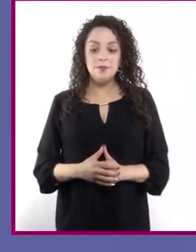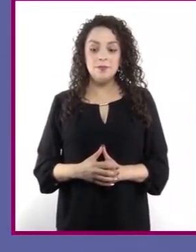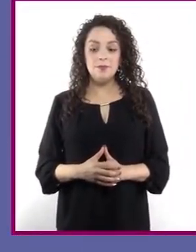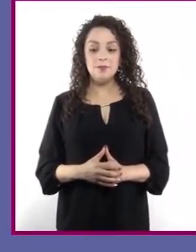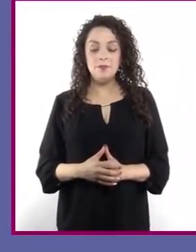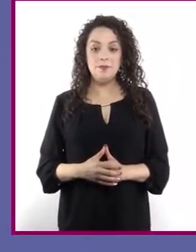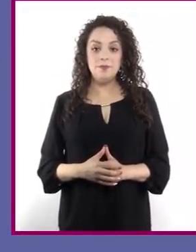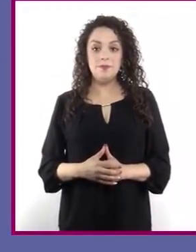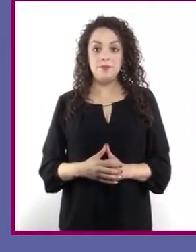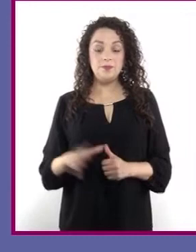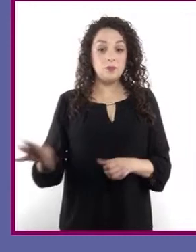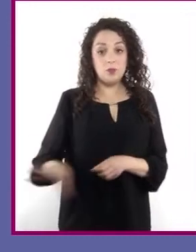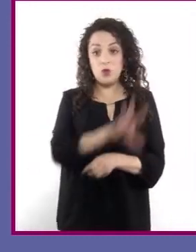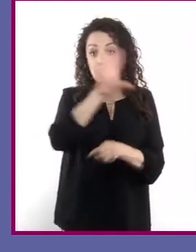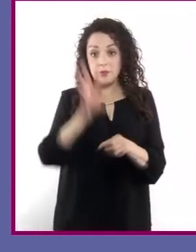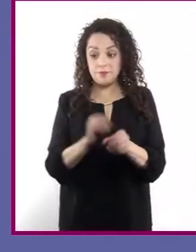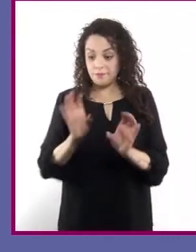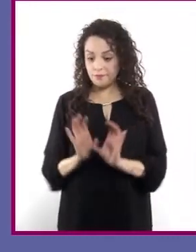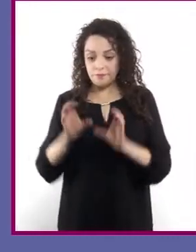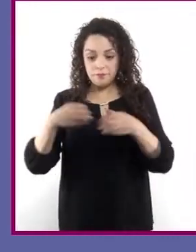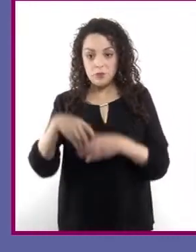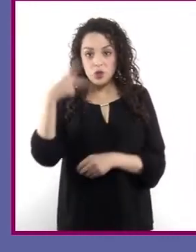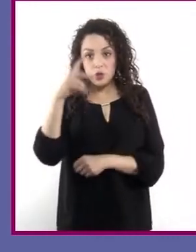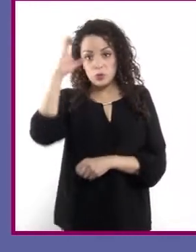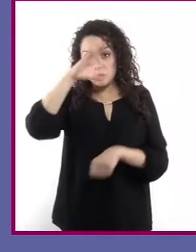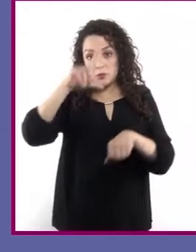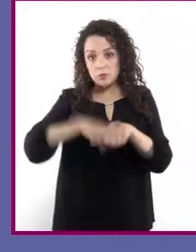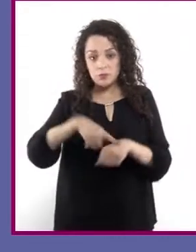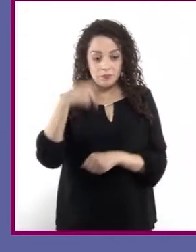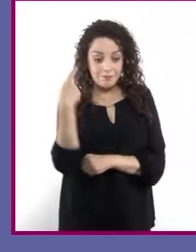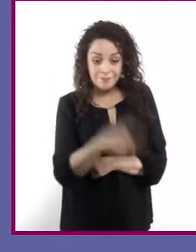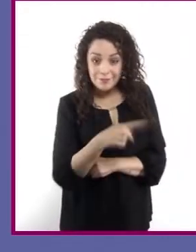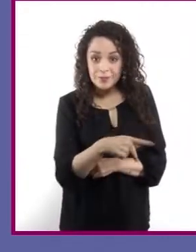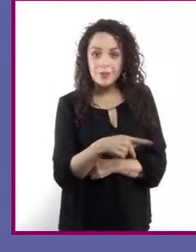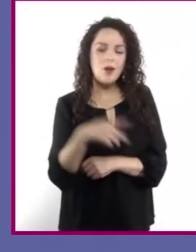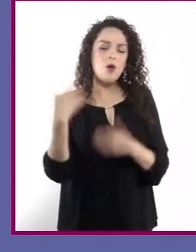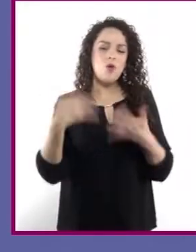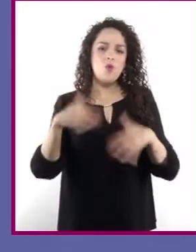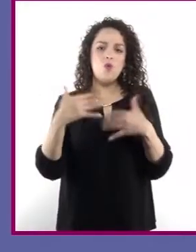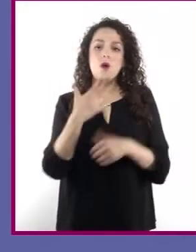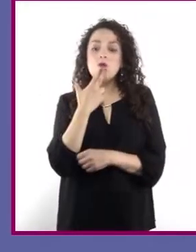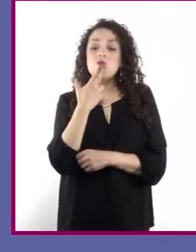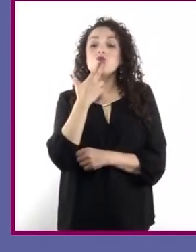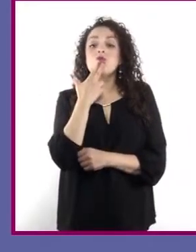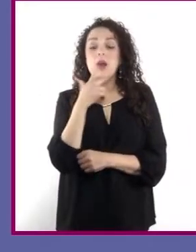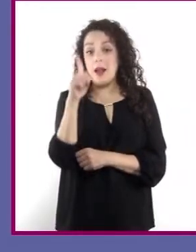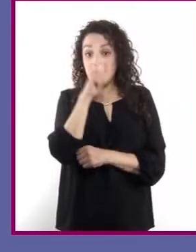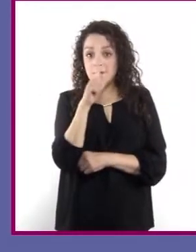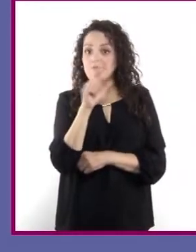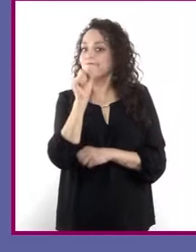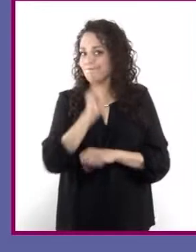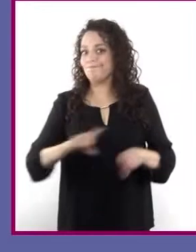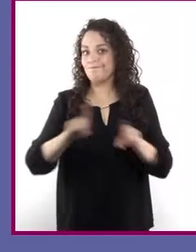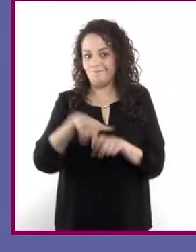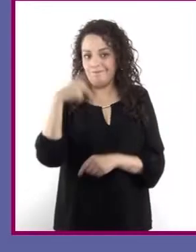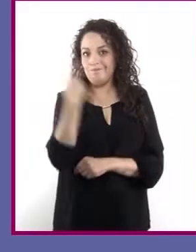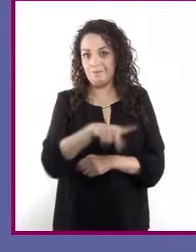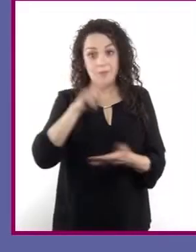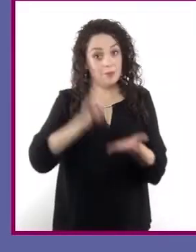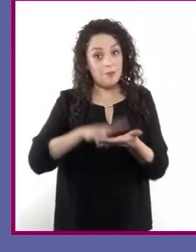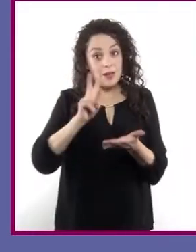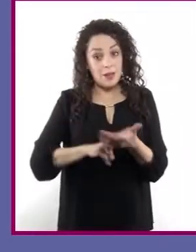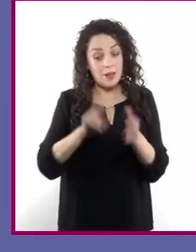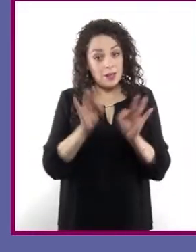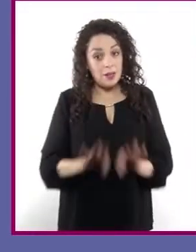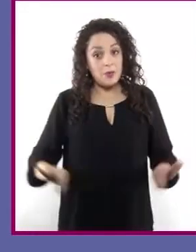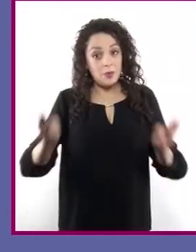Todas las comunidades cuentan con una riqueza cultural propia, y la lengua es parte de esta riqueza.